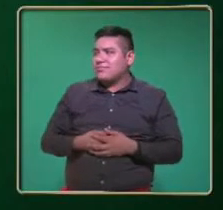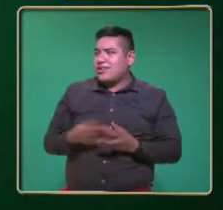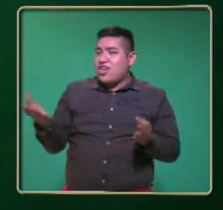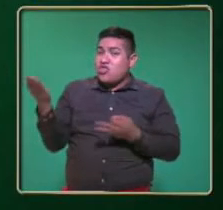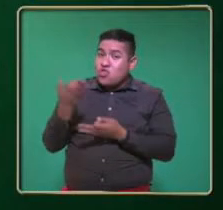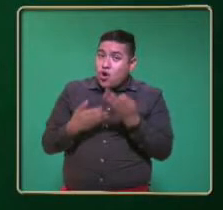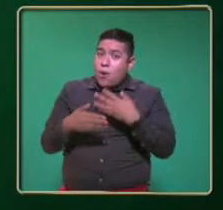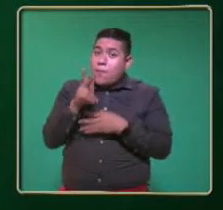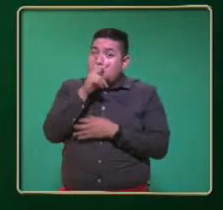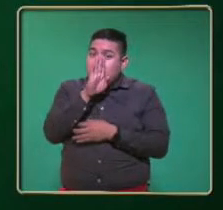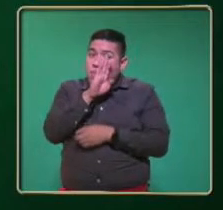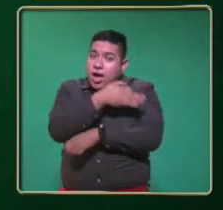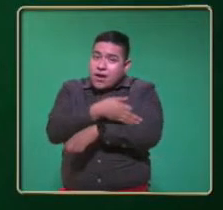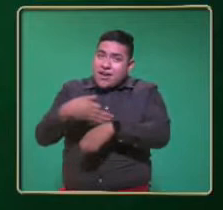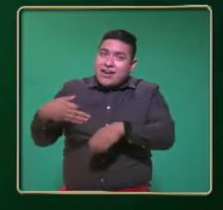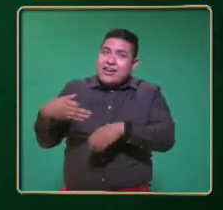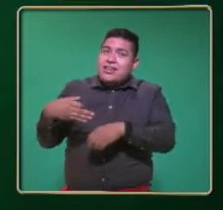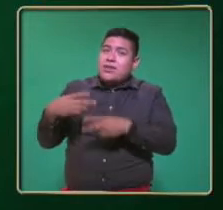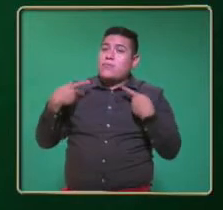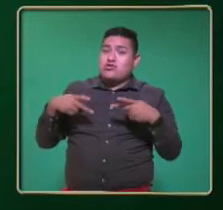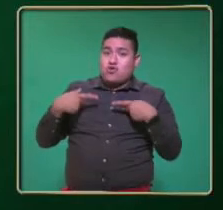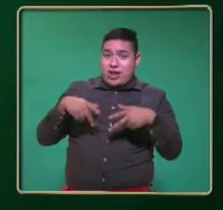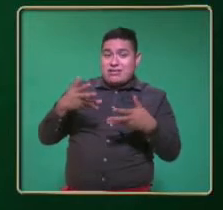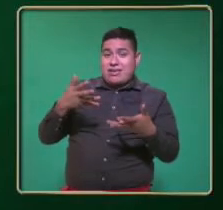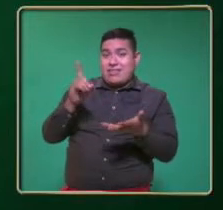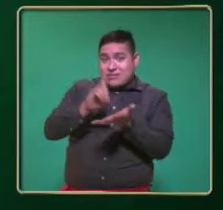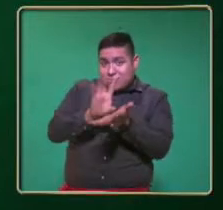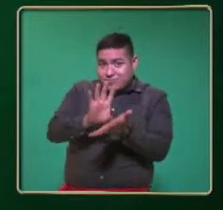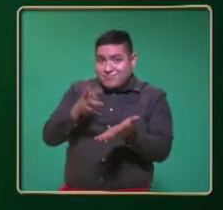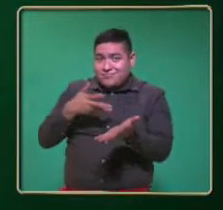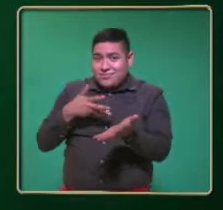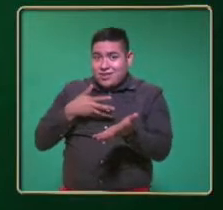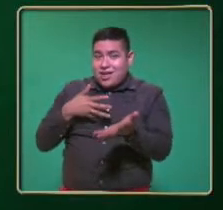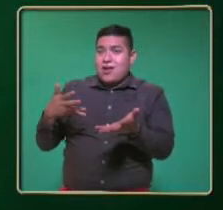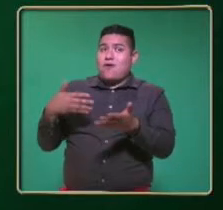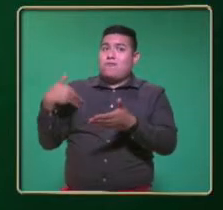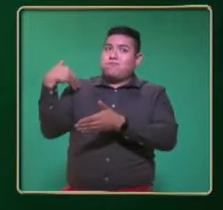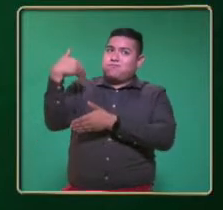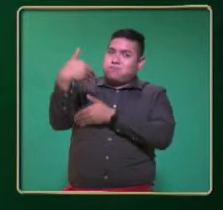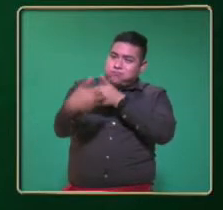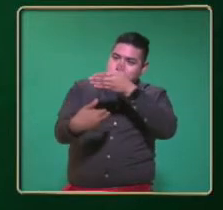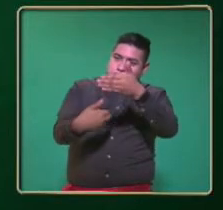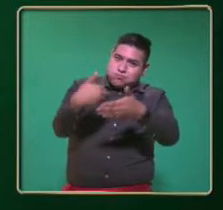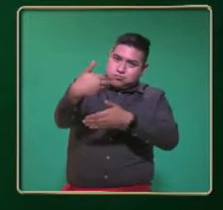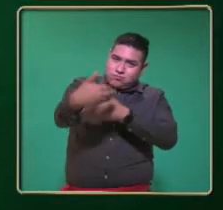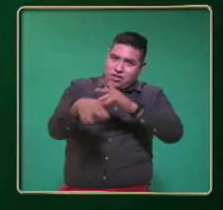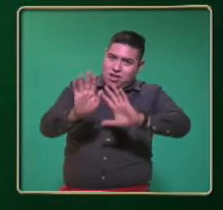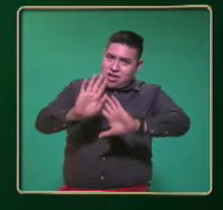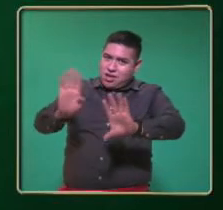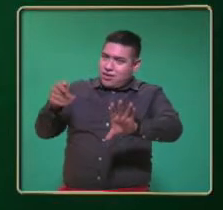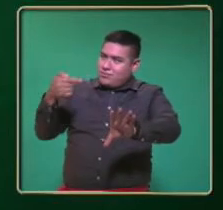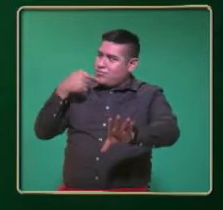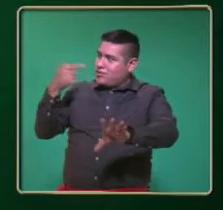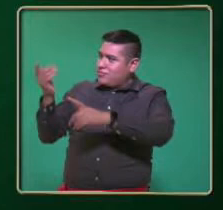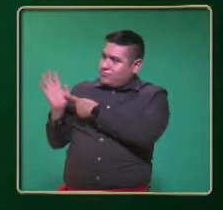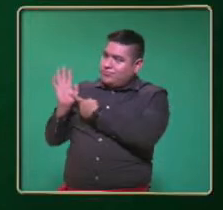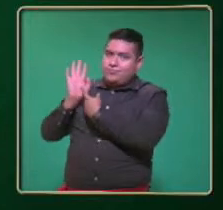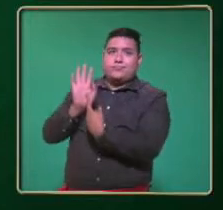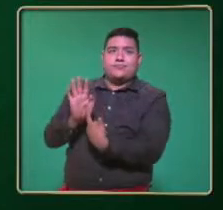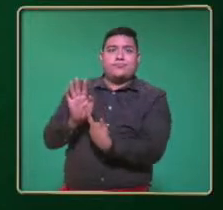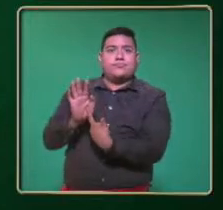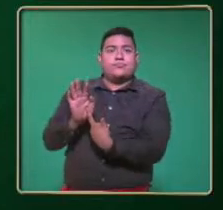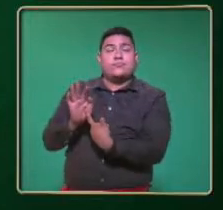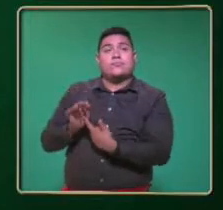los padres y familiares de personas con discapacidad pasan por el proceso mencionado anteriormente,